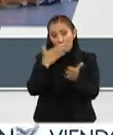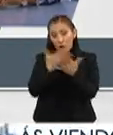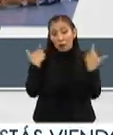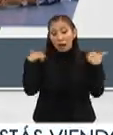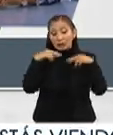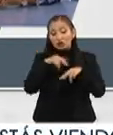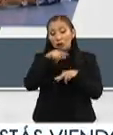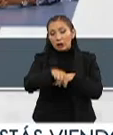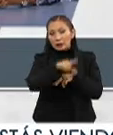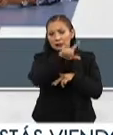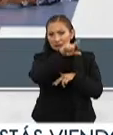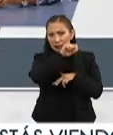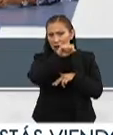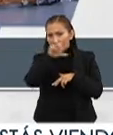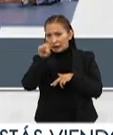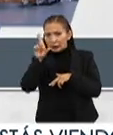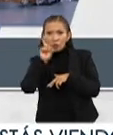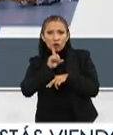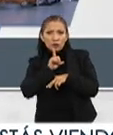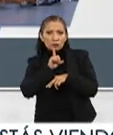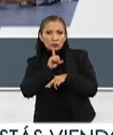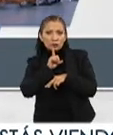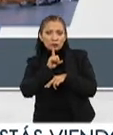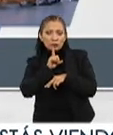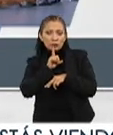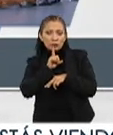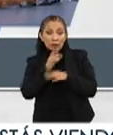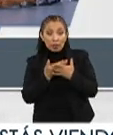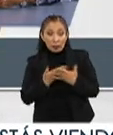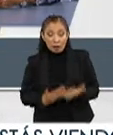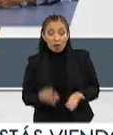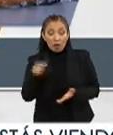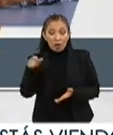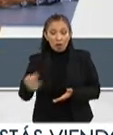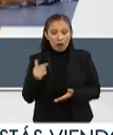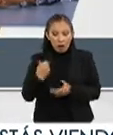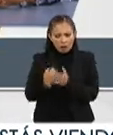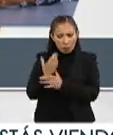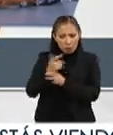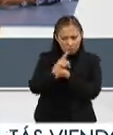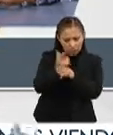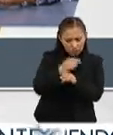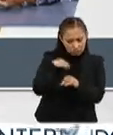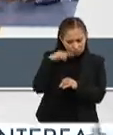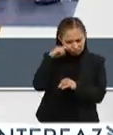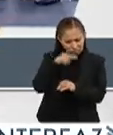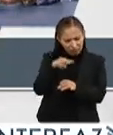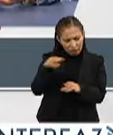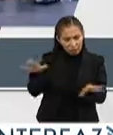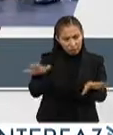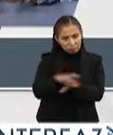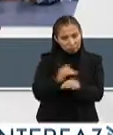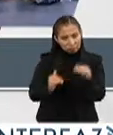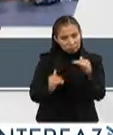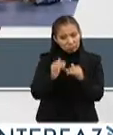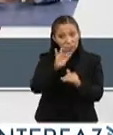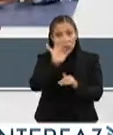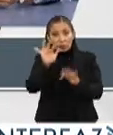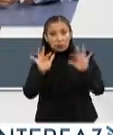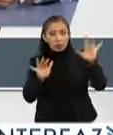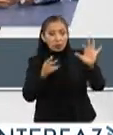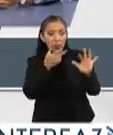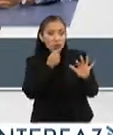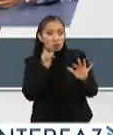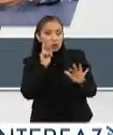era un 70-30. Y ahorita, sobre todo en estas carreras innovadoras, yo empiezo a notar una equidad 50-50,